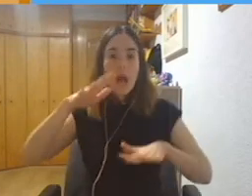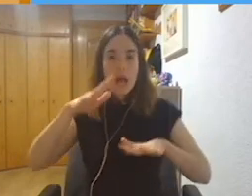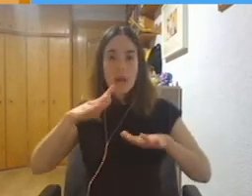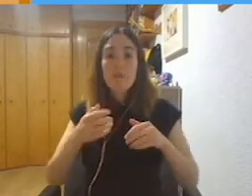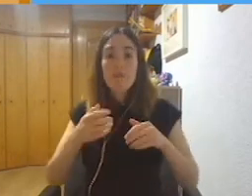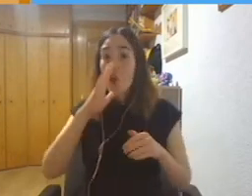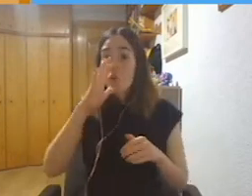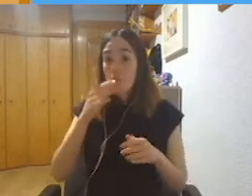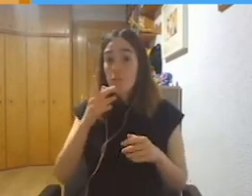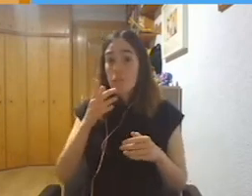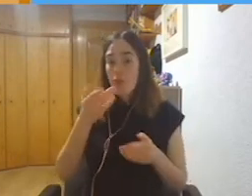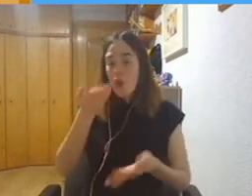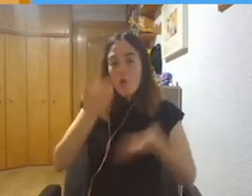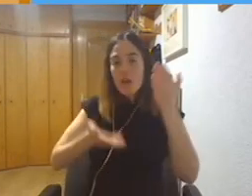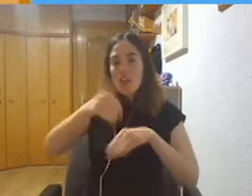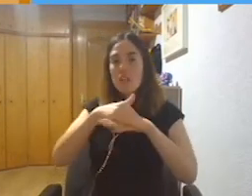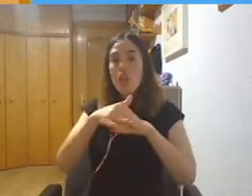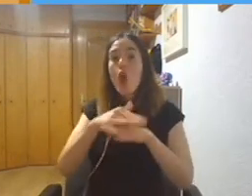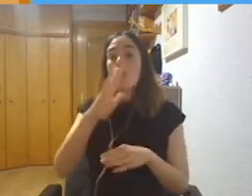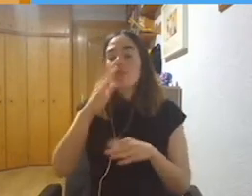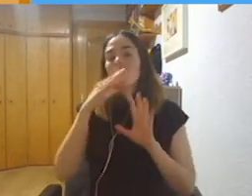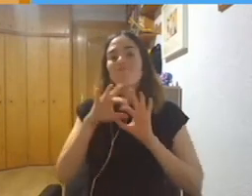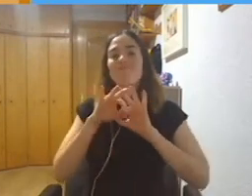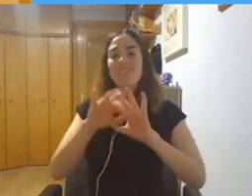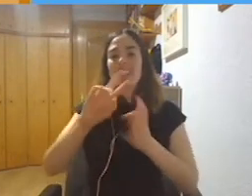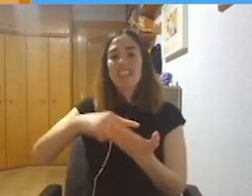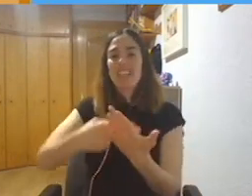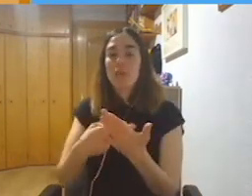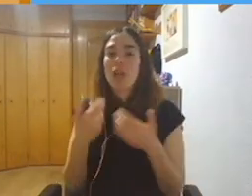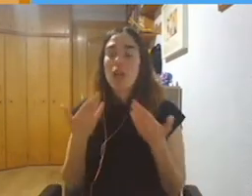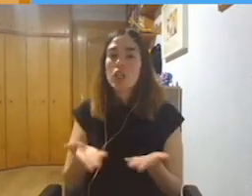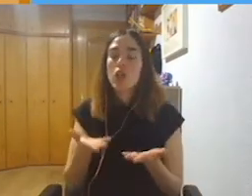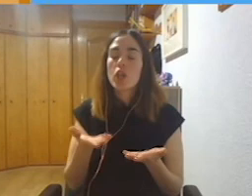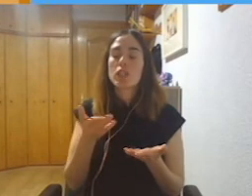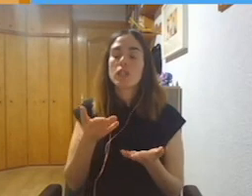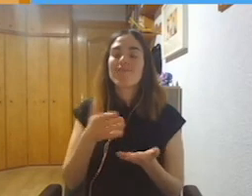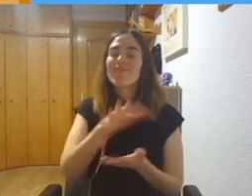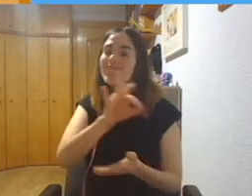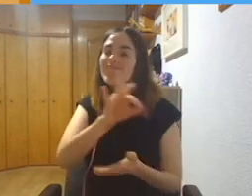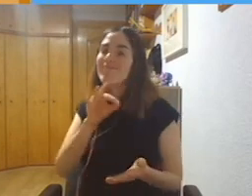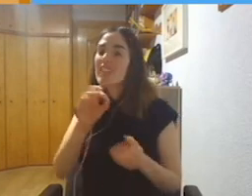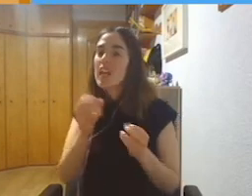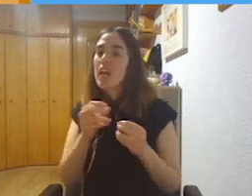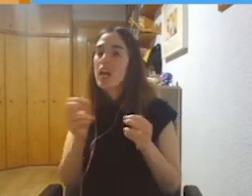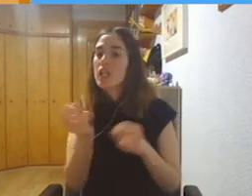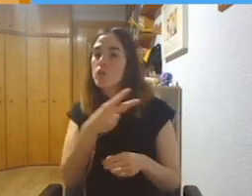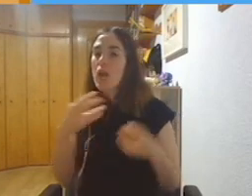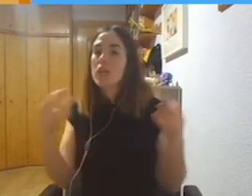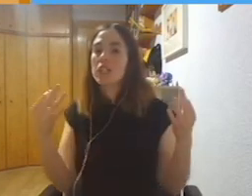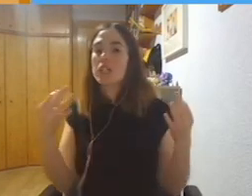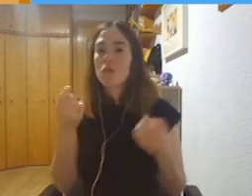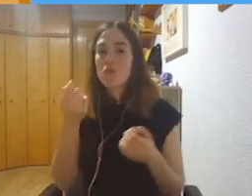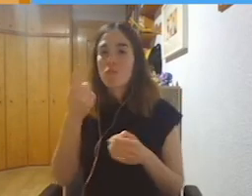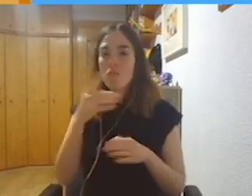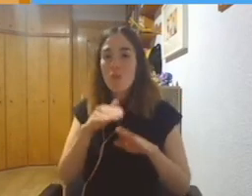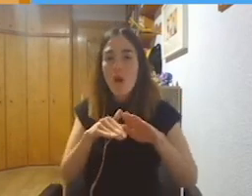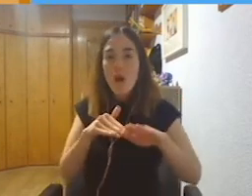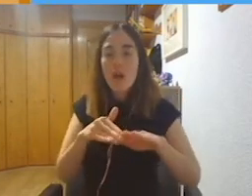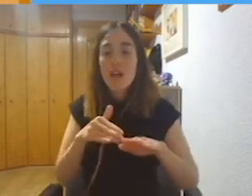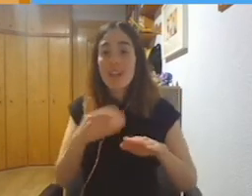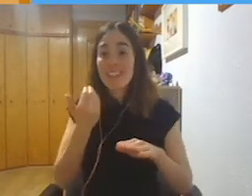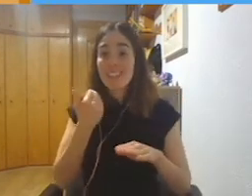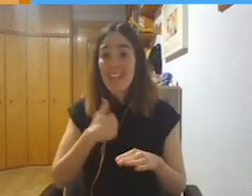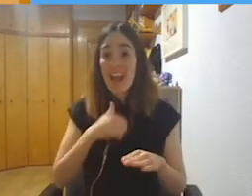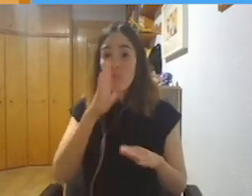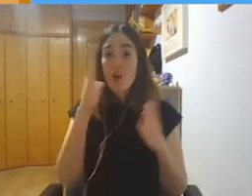comparación relacionada con los intérpretes. ¿Qué se puede extraer entonces de los resultados? Esto es un paso preliminar. Aquí